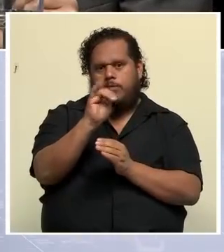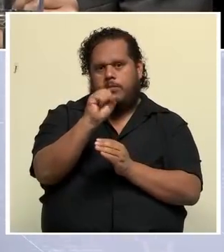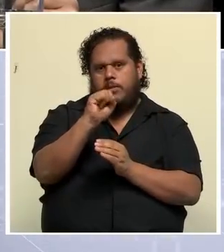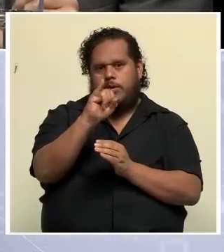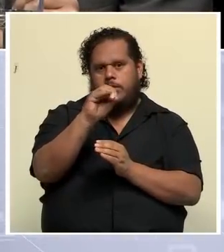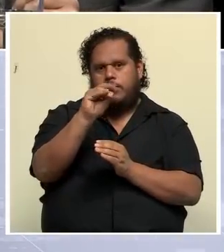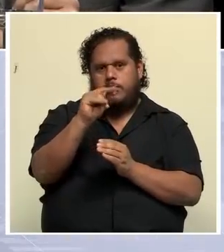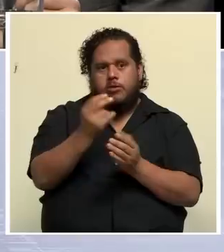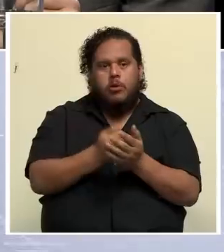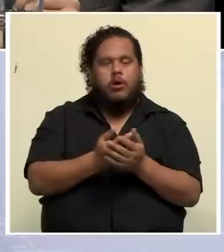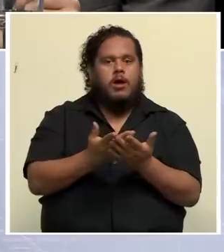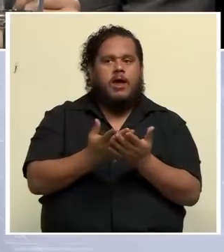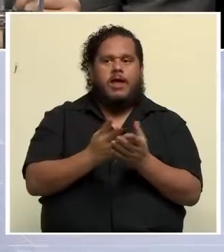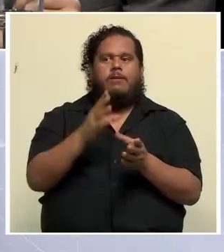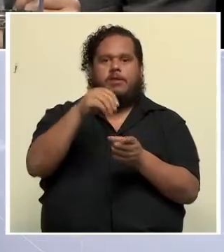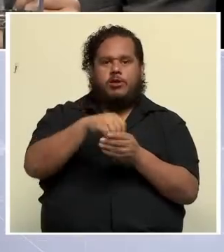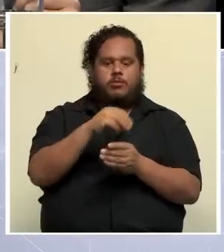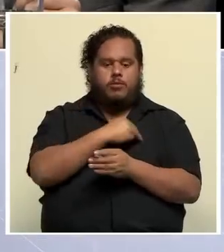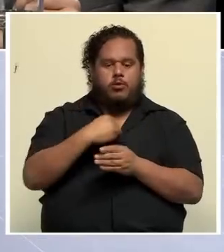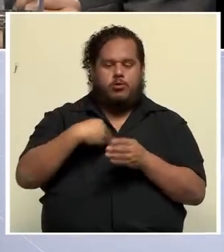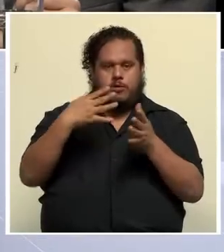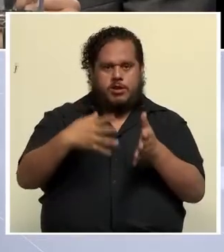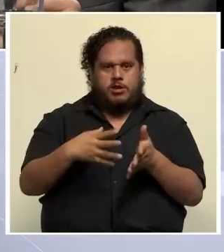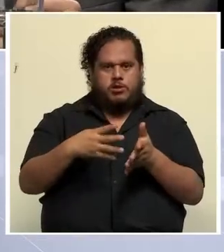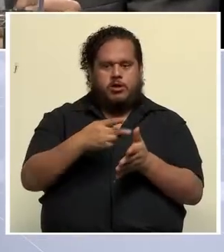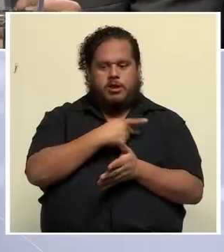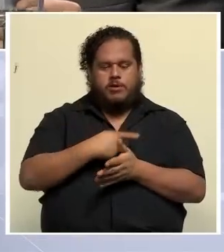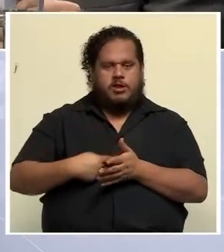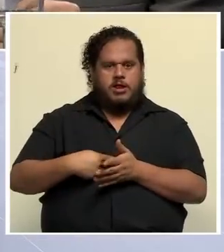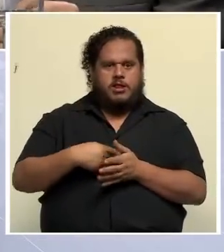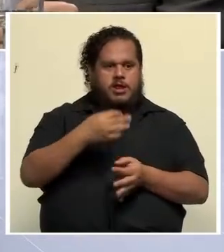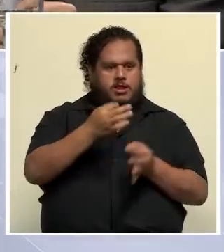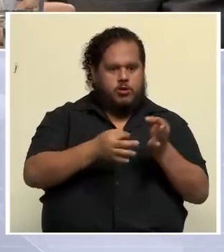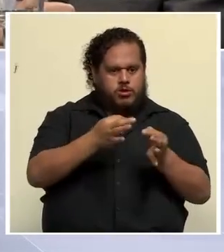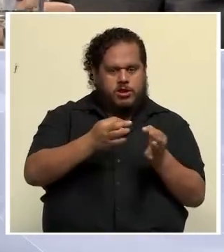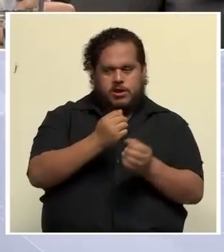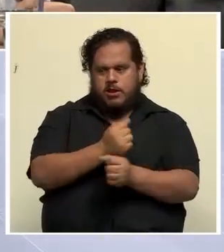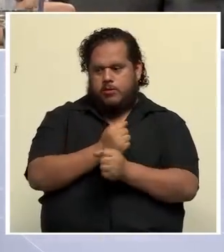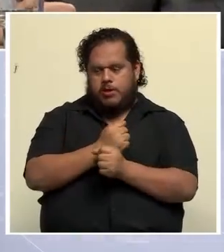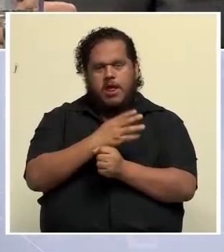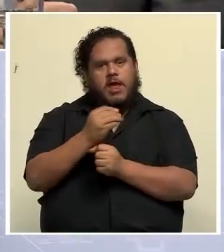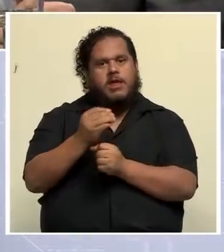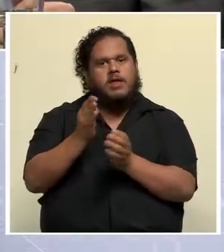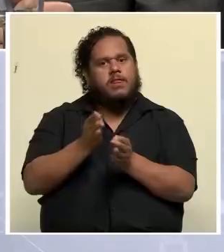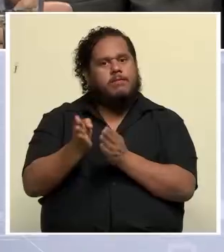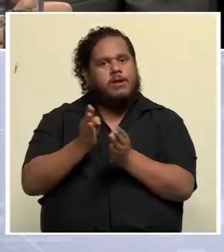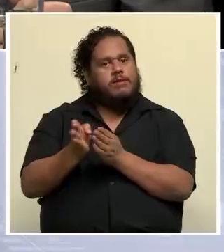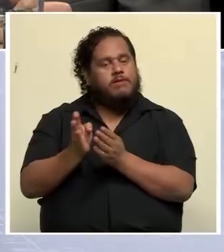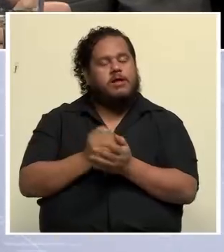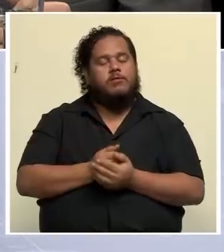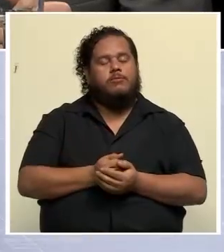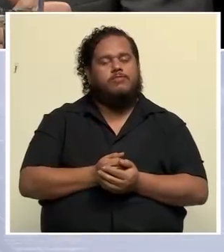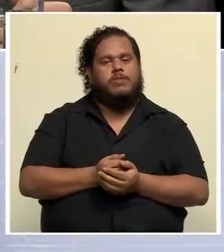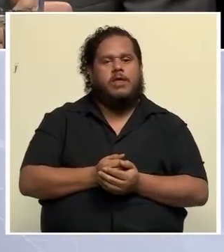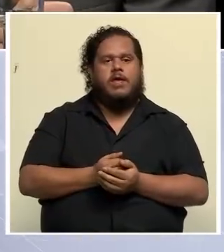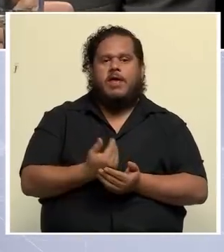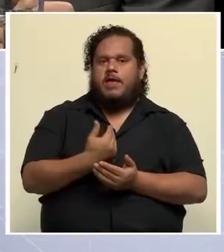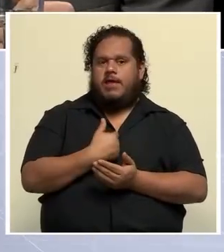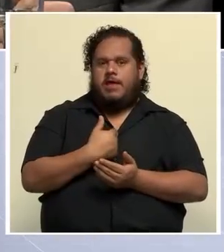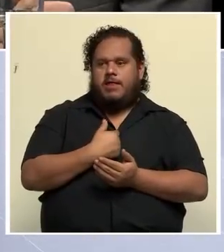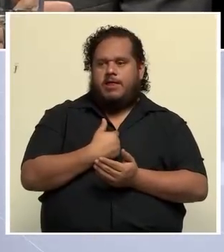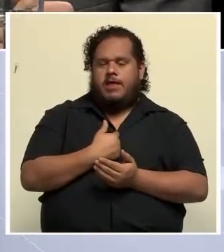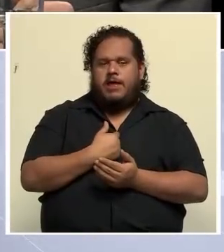por los ministros de la Presidencia, de Justicia, de Seguridad y de Planificación, que tenga